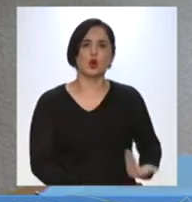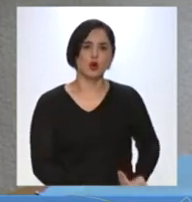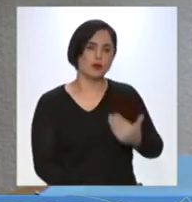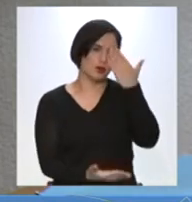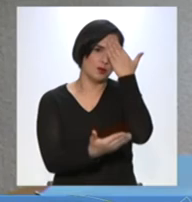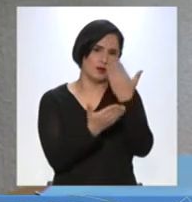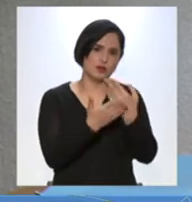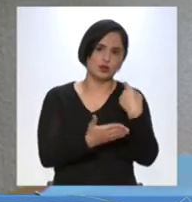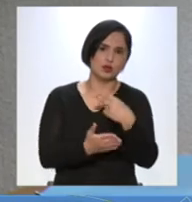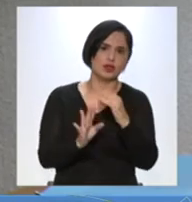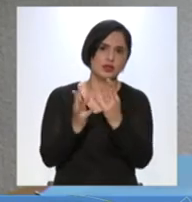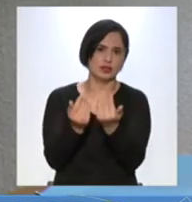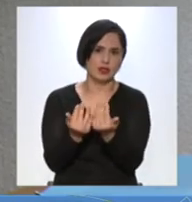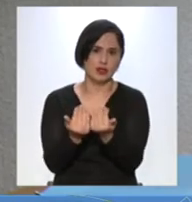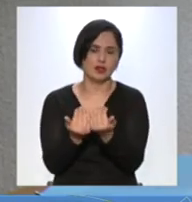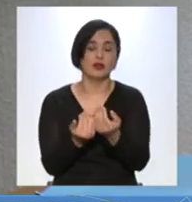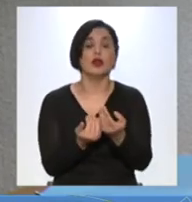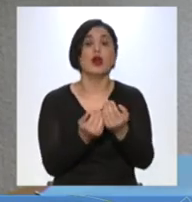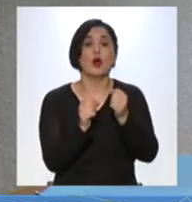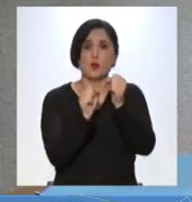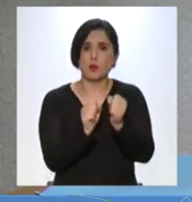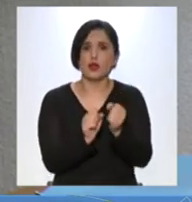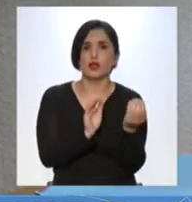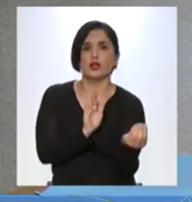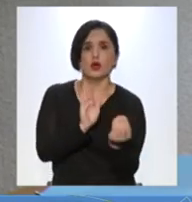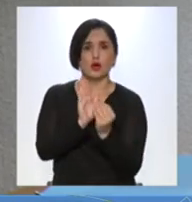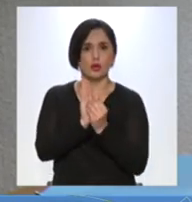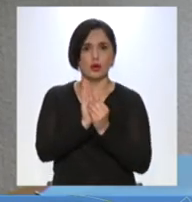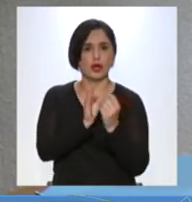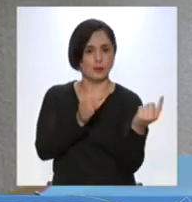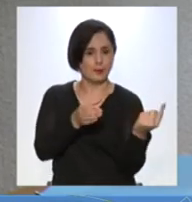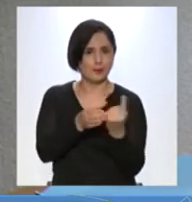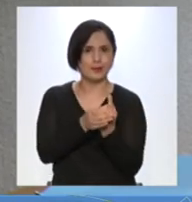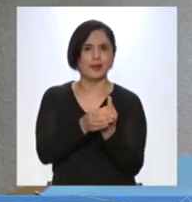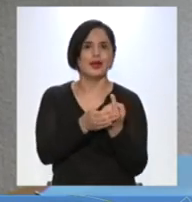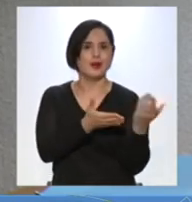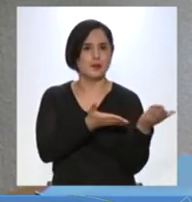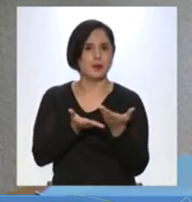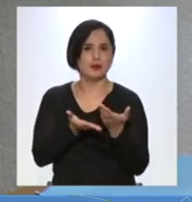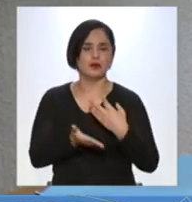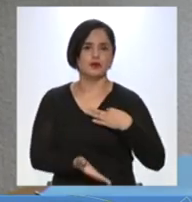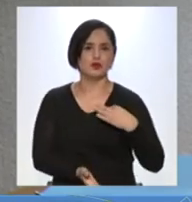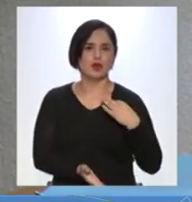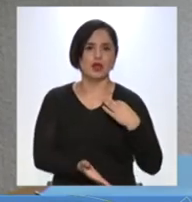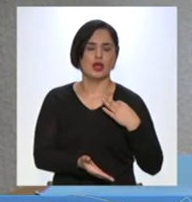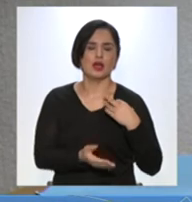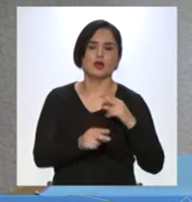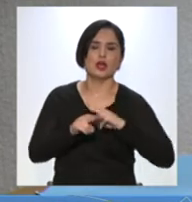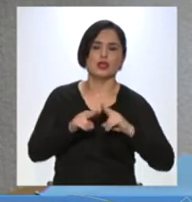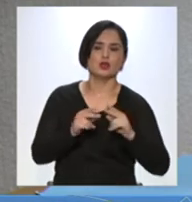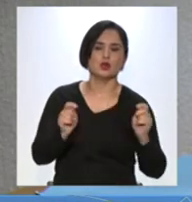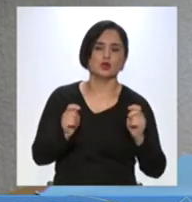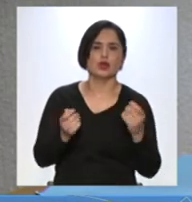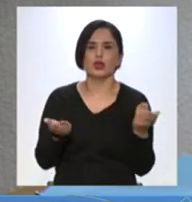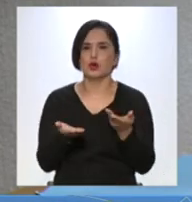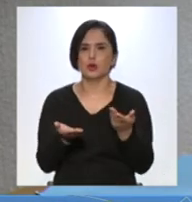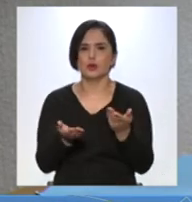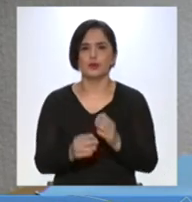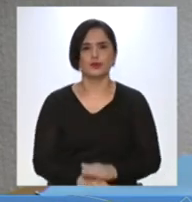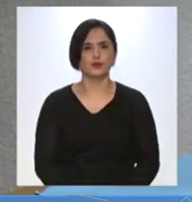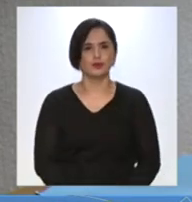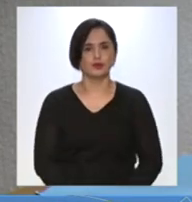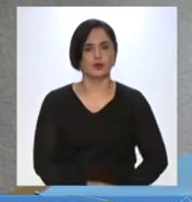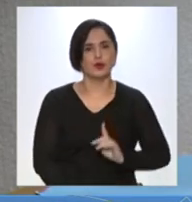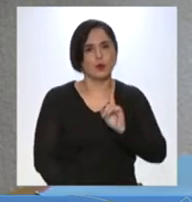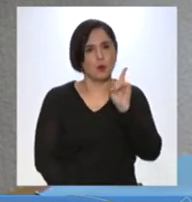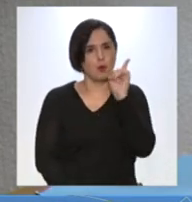necesidades. Debemos ser capaces de incorporar a los ciudadanos en las reflexiones y las búsquedas de las soluciones. Finalmente, y como decía el gran